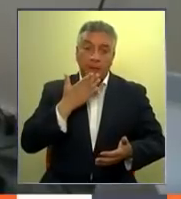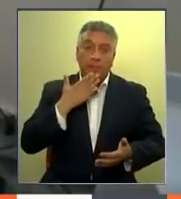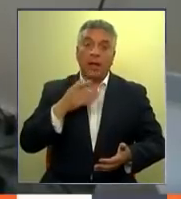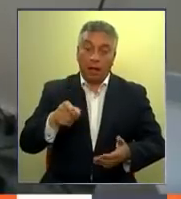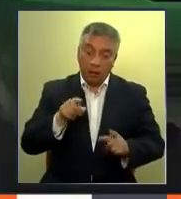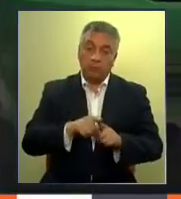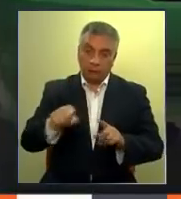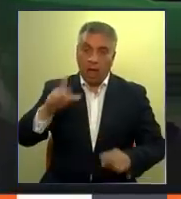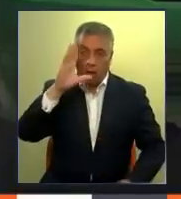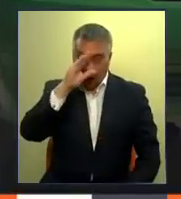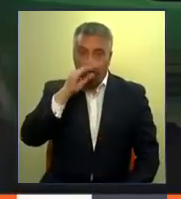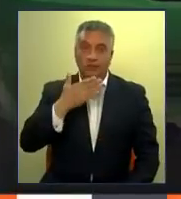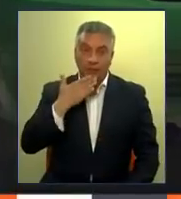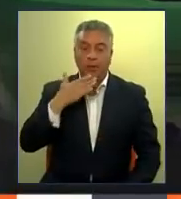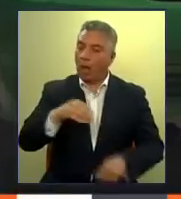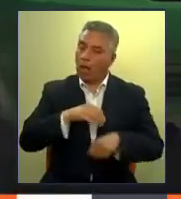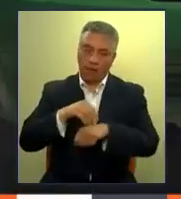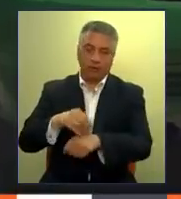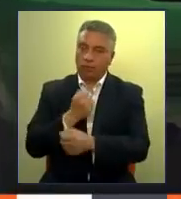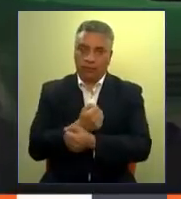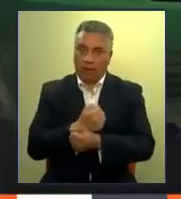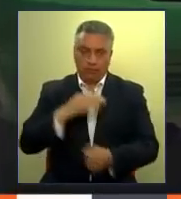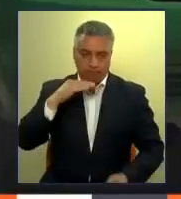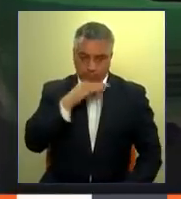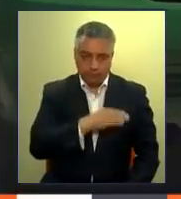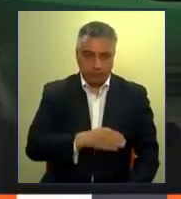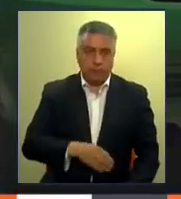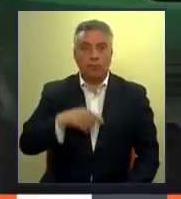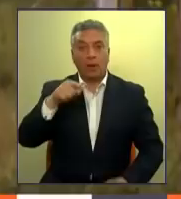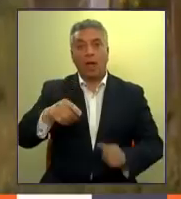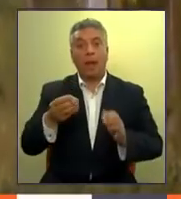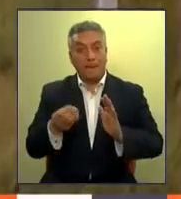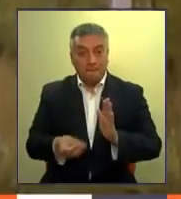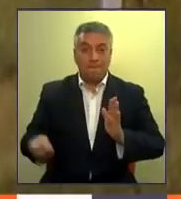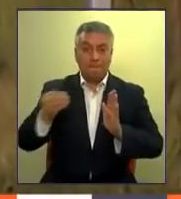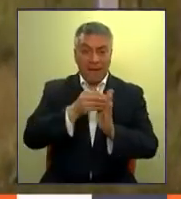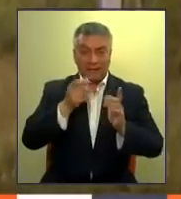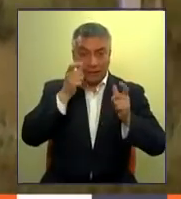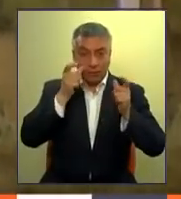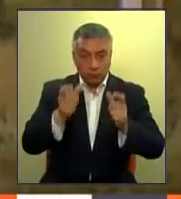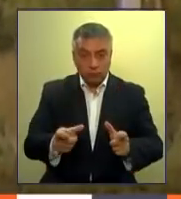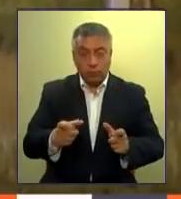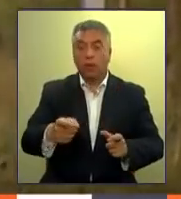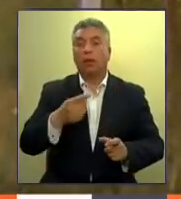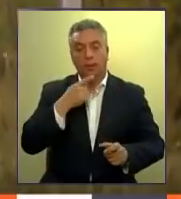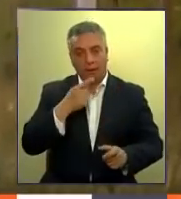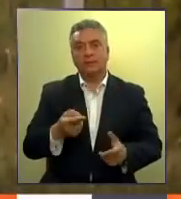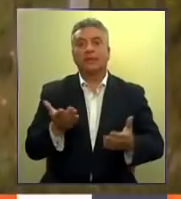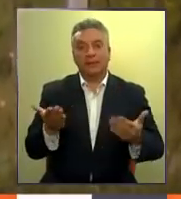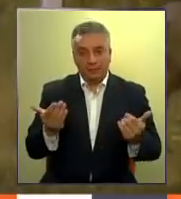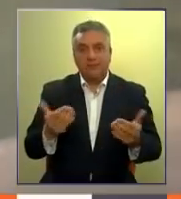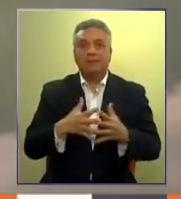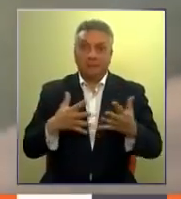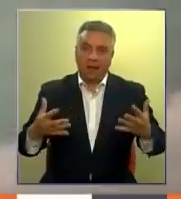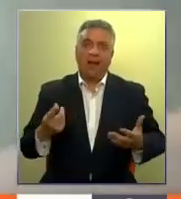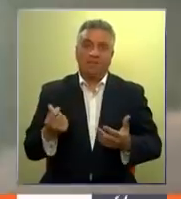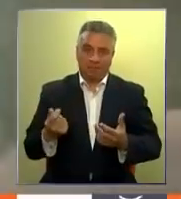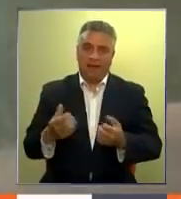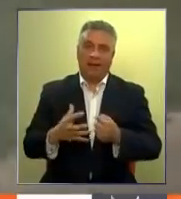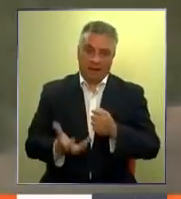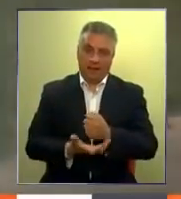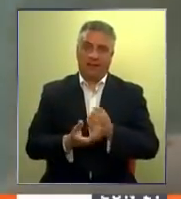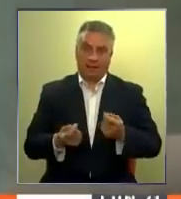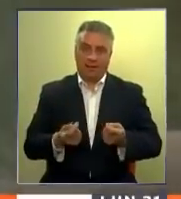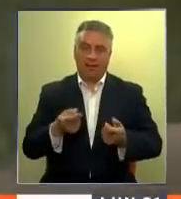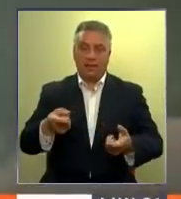ocurrió anoche sin embargo admiten que para poder aumentar las fiscalizaciones es imprescindible contar con más recursos los que desde la